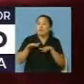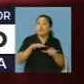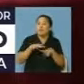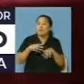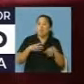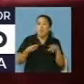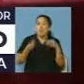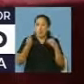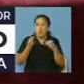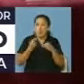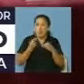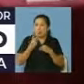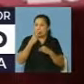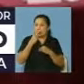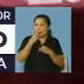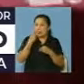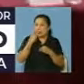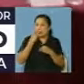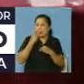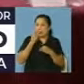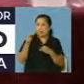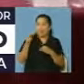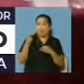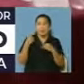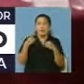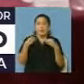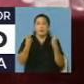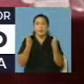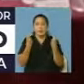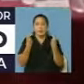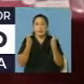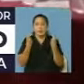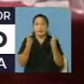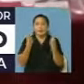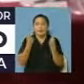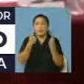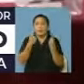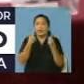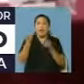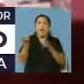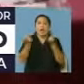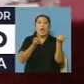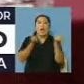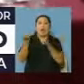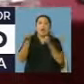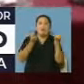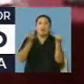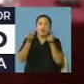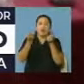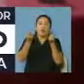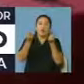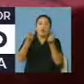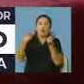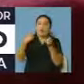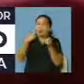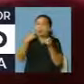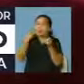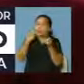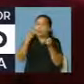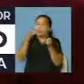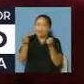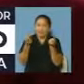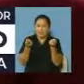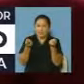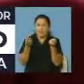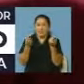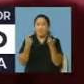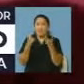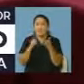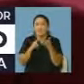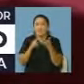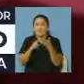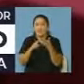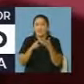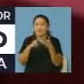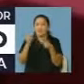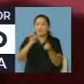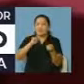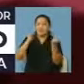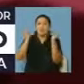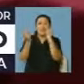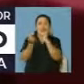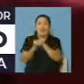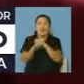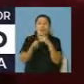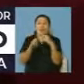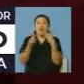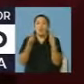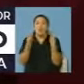eléctrica. Movilidad eléctrica es autos eléctricos. Movilidad eléctrica es formar parte del gran cambio que hay en